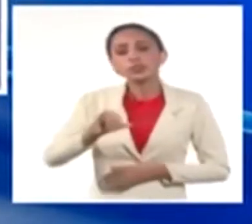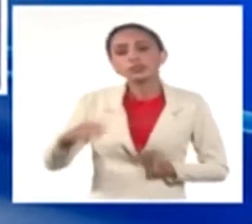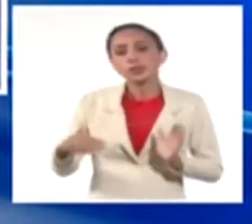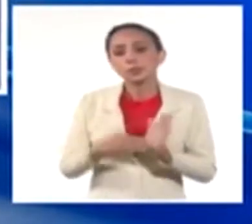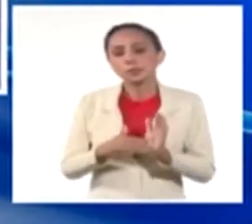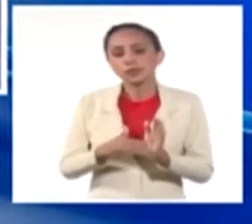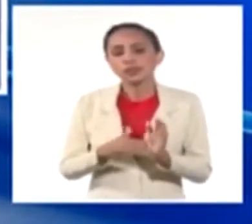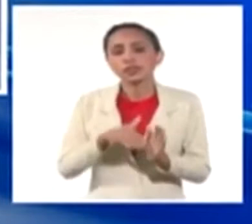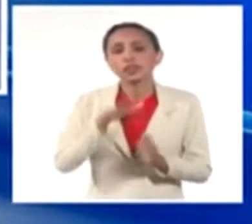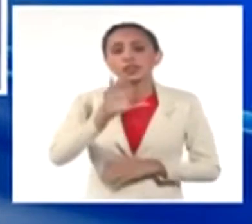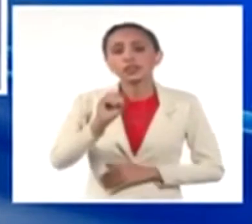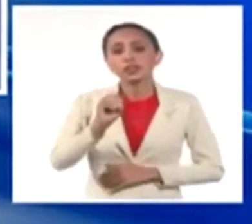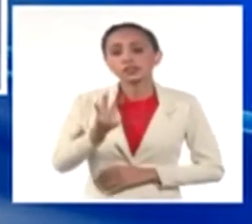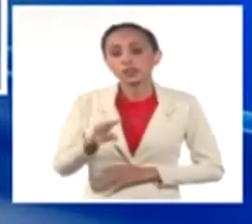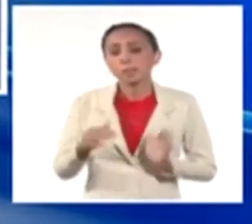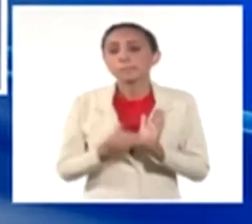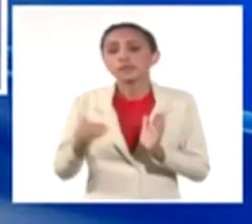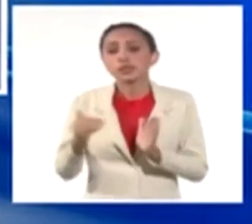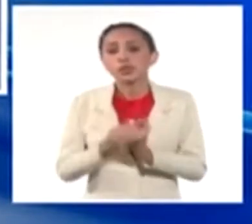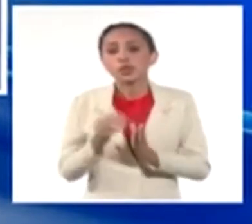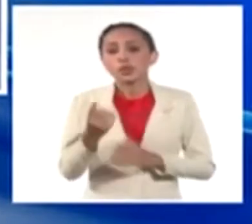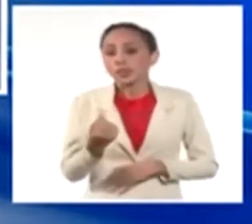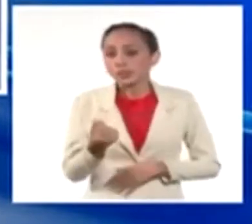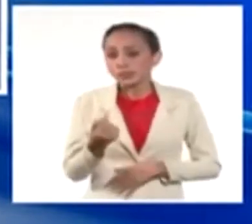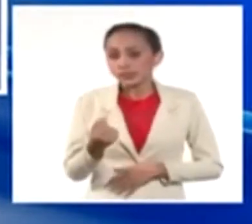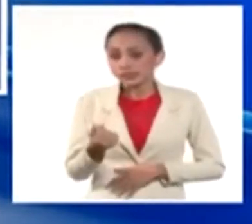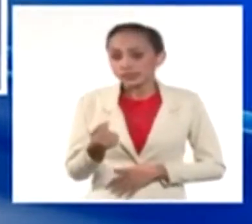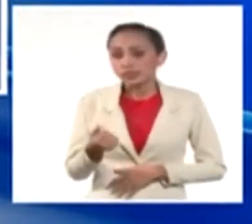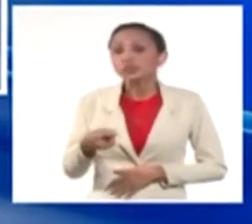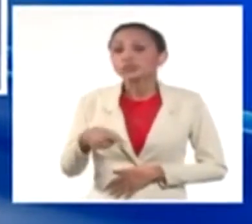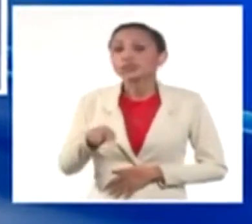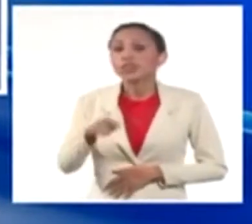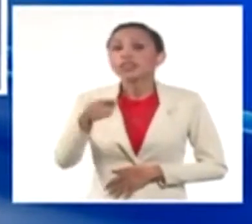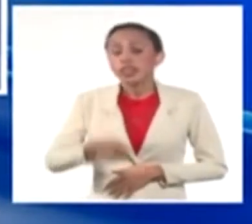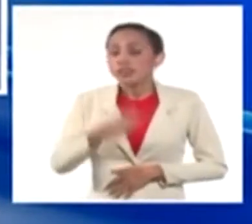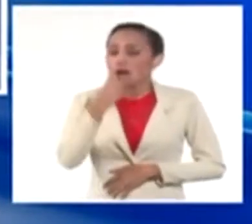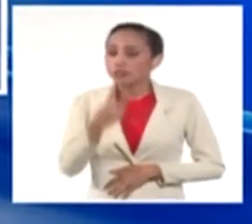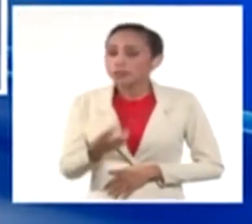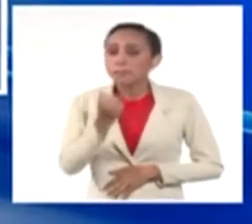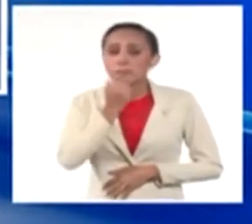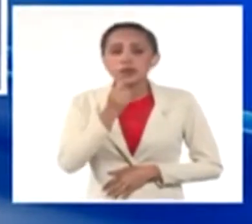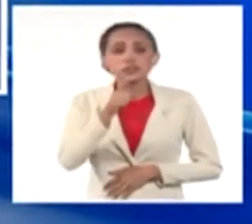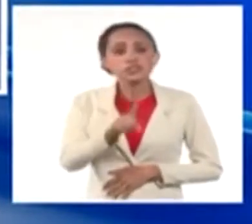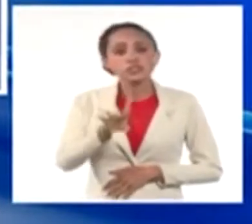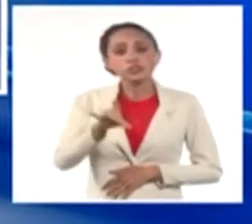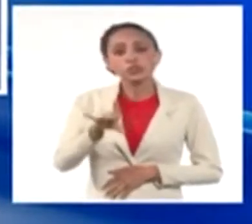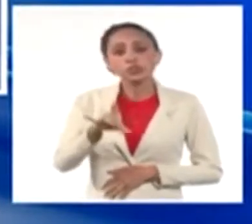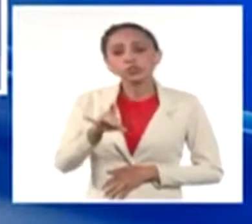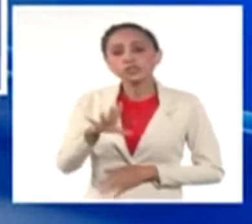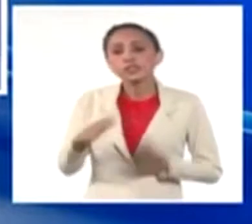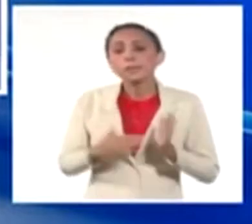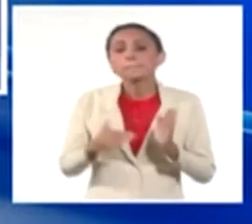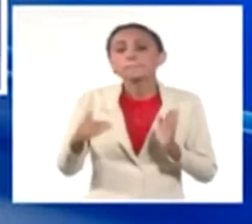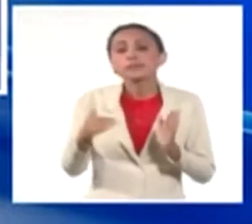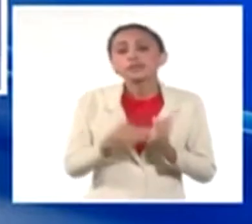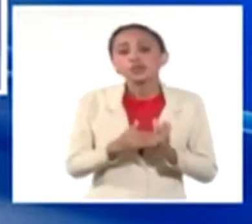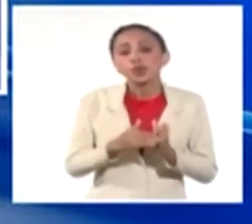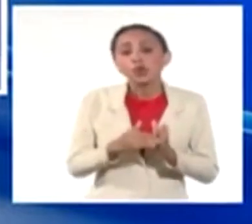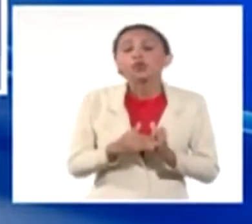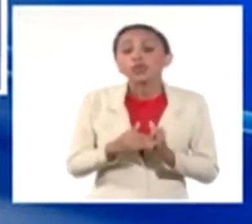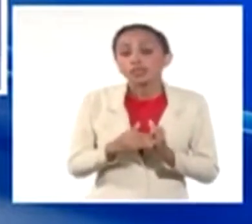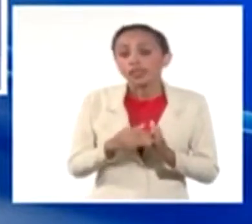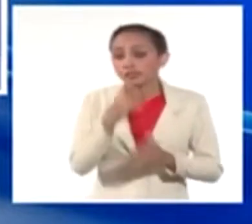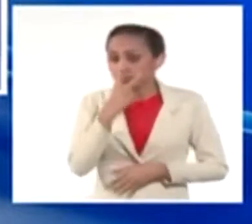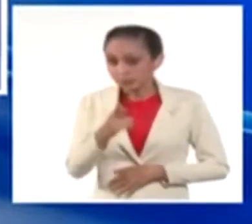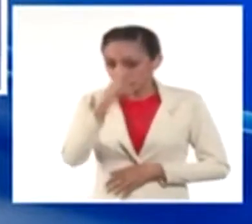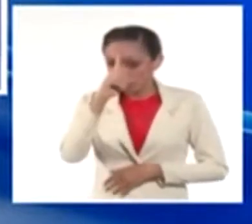56.503 millones de pesos, con lo que deberán respaldarse más de 115 millones de consultas médicas,